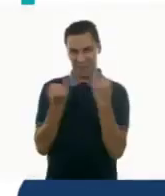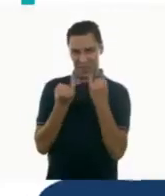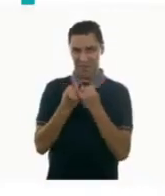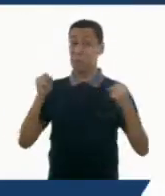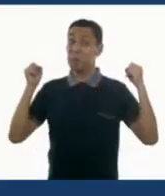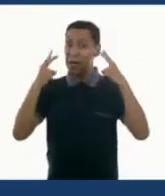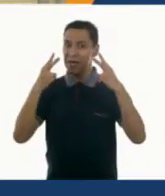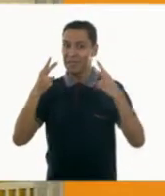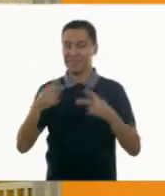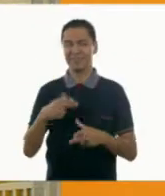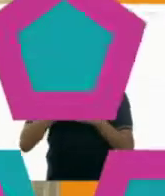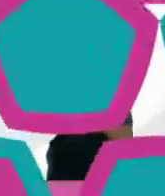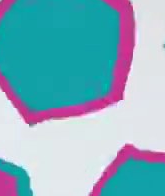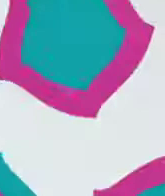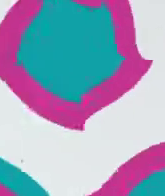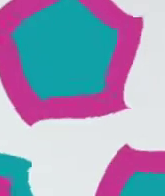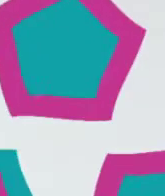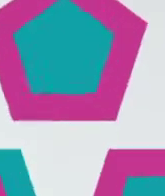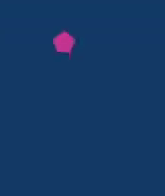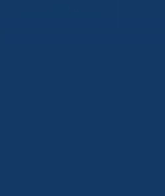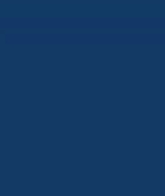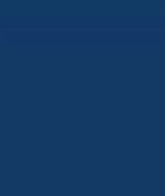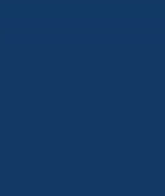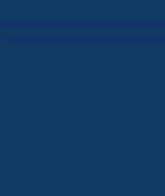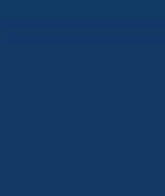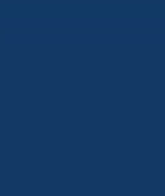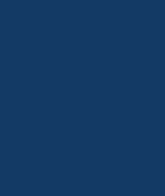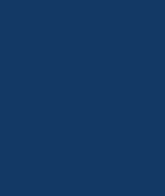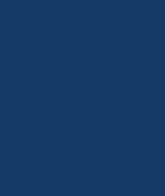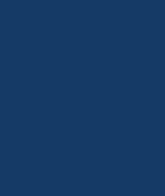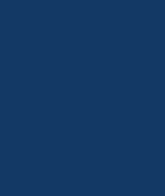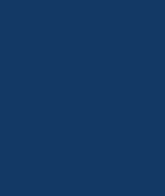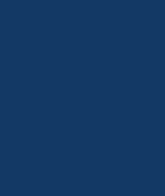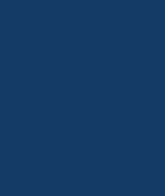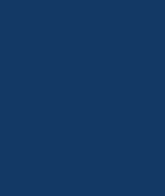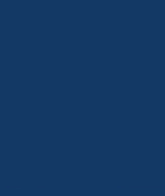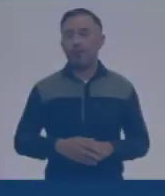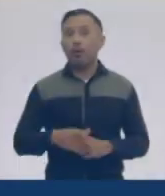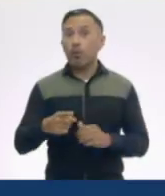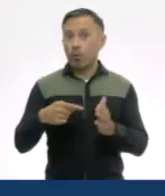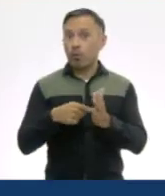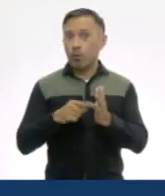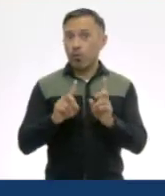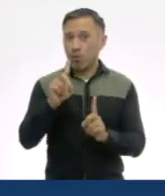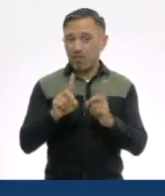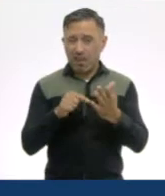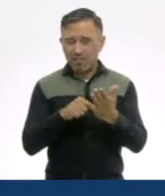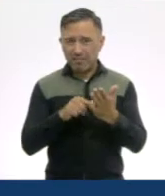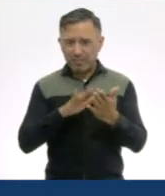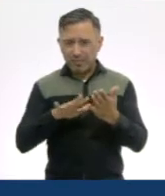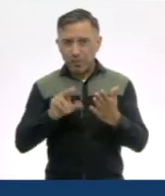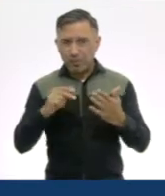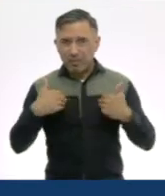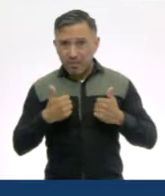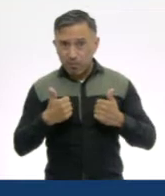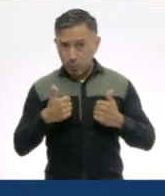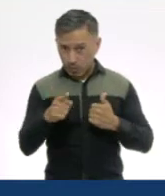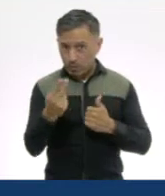nos vemos. Hasta la próxima. Si necesitas ayuda para resolver tus dudas, contáctanos.